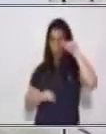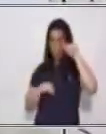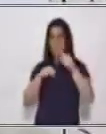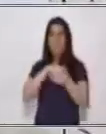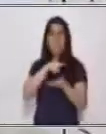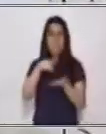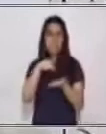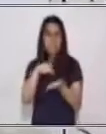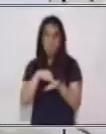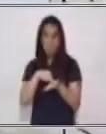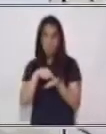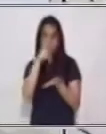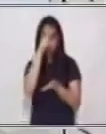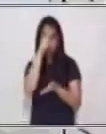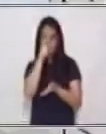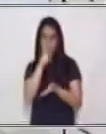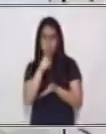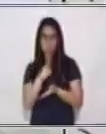2.